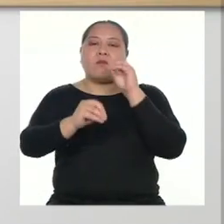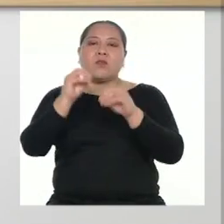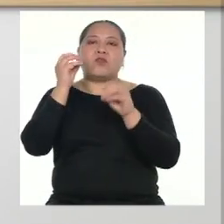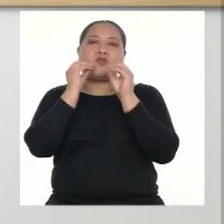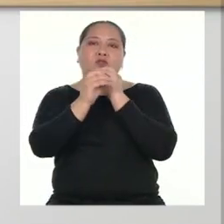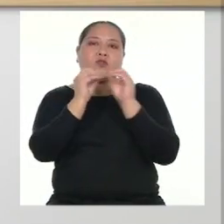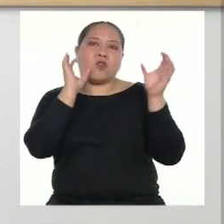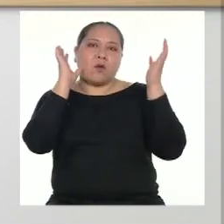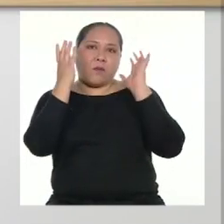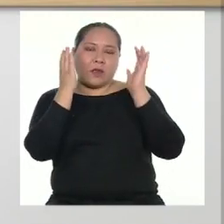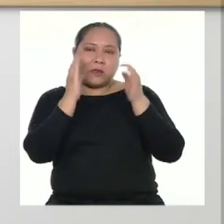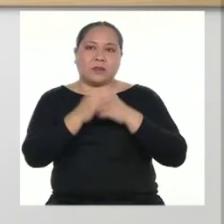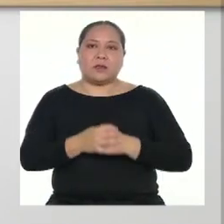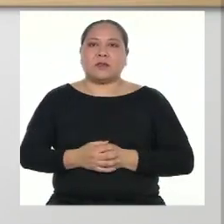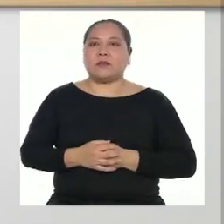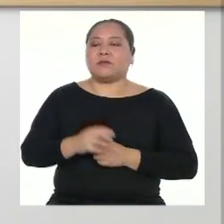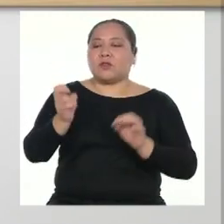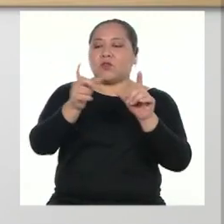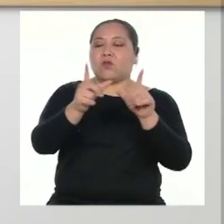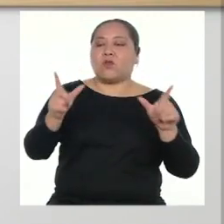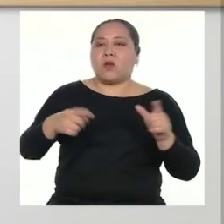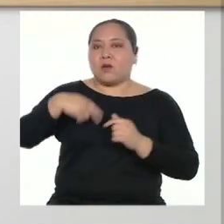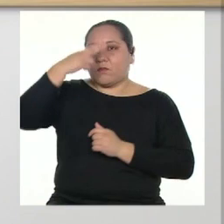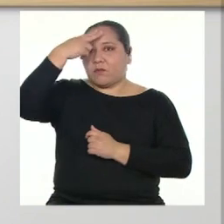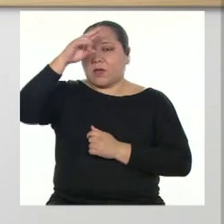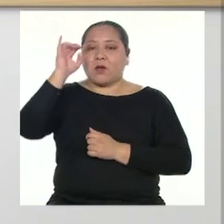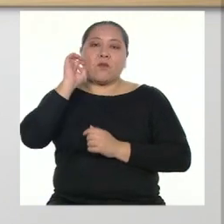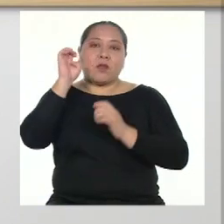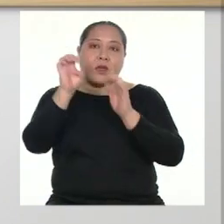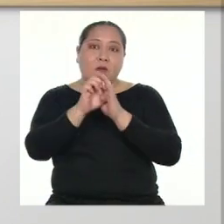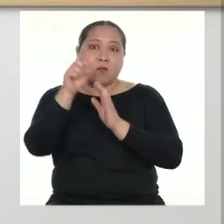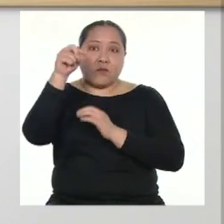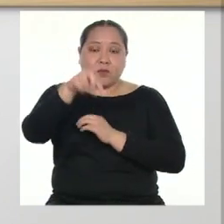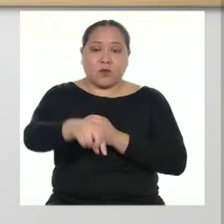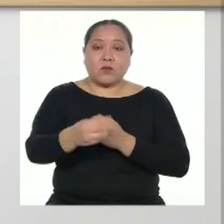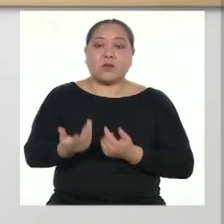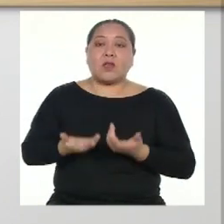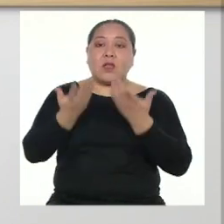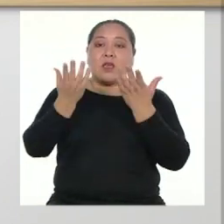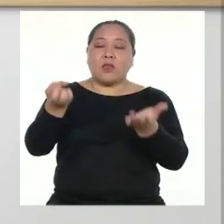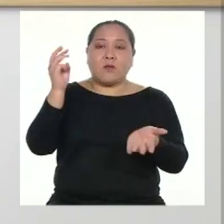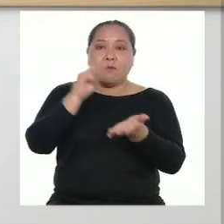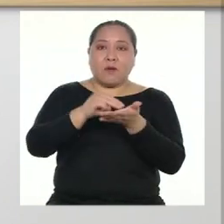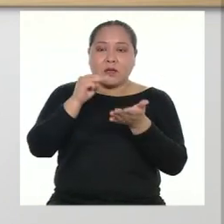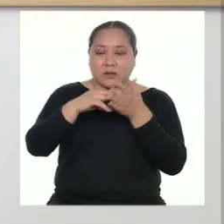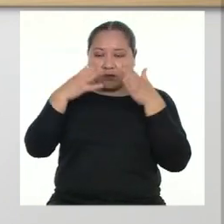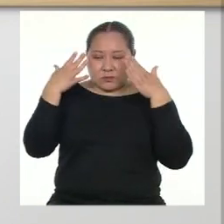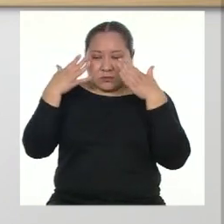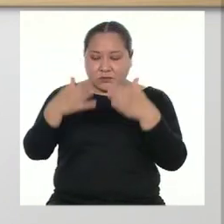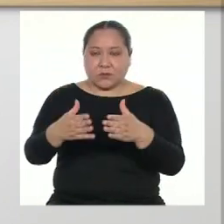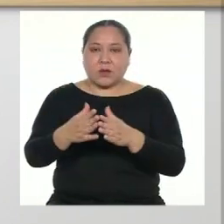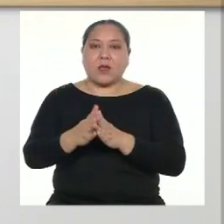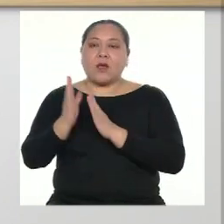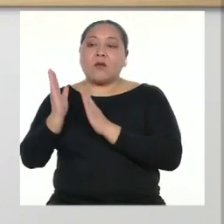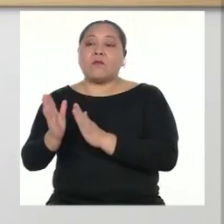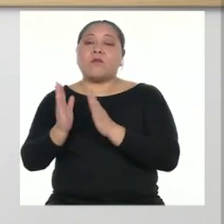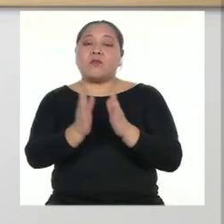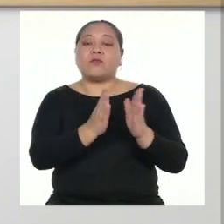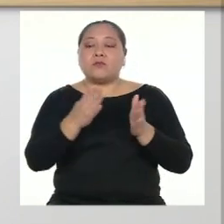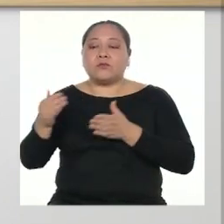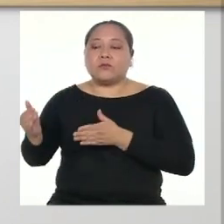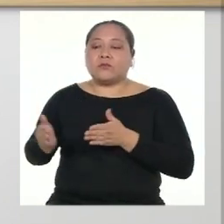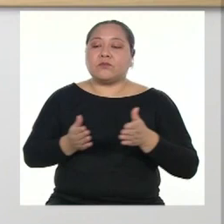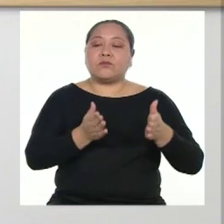soluciones similares. Ciudad de México en particular está dándole más énfasis a organizar el